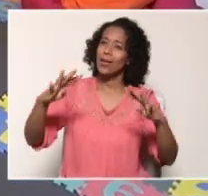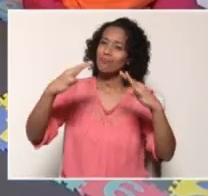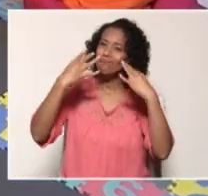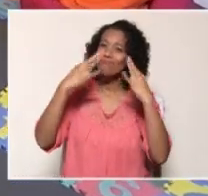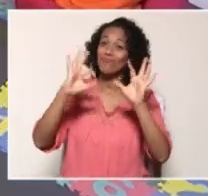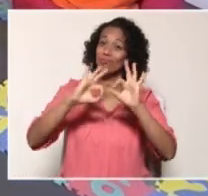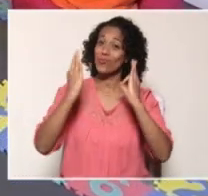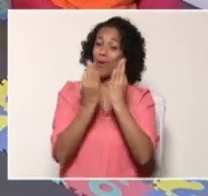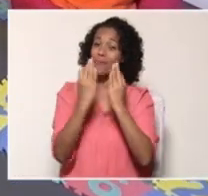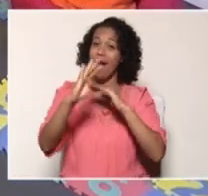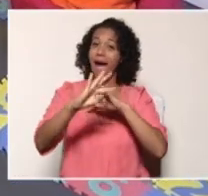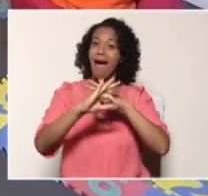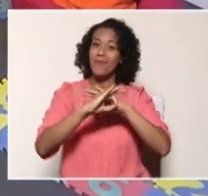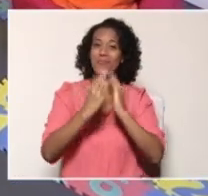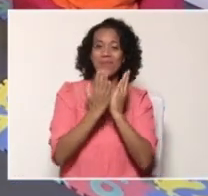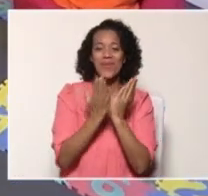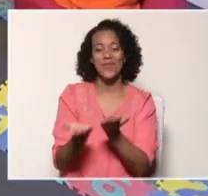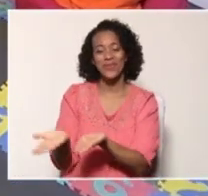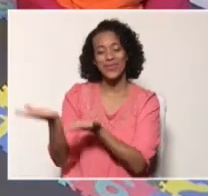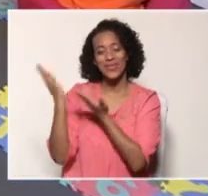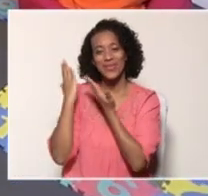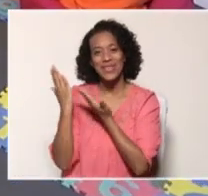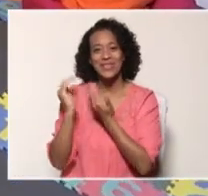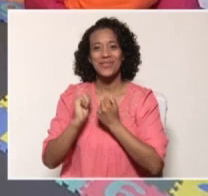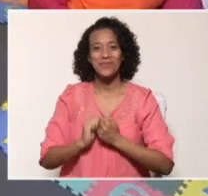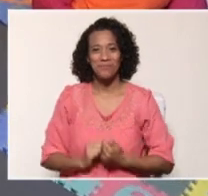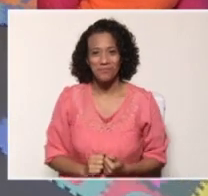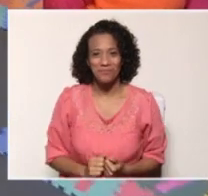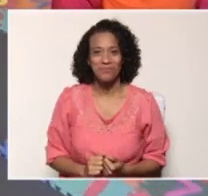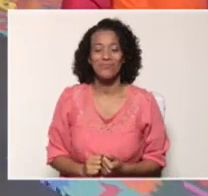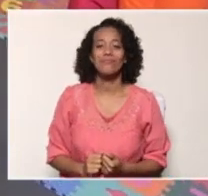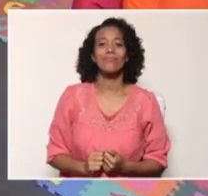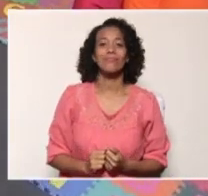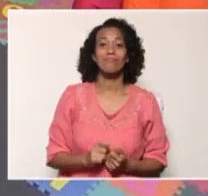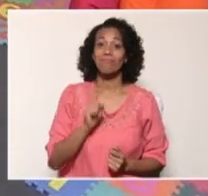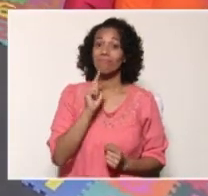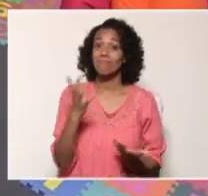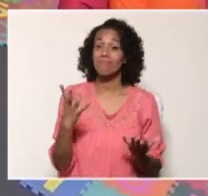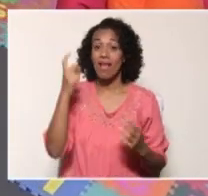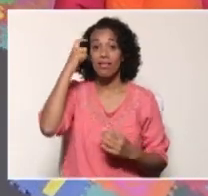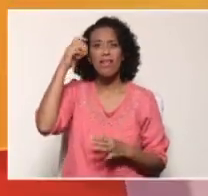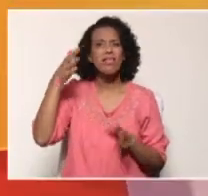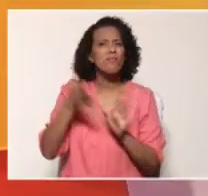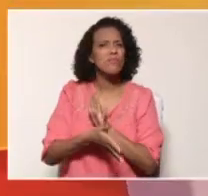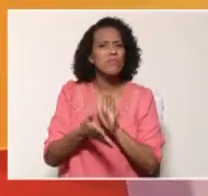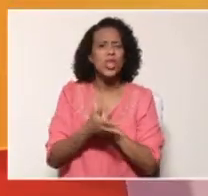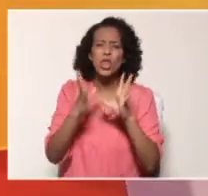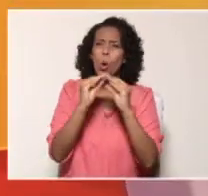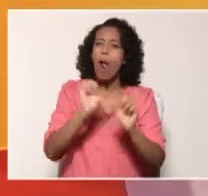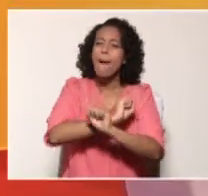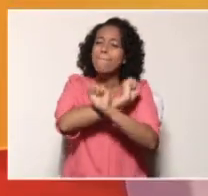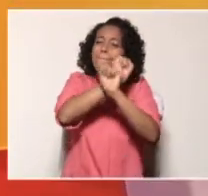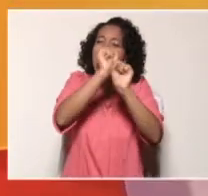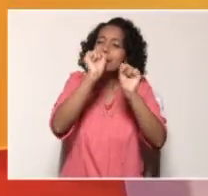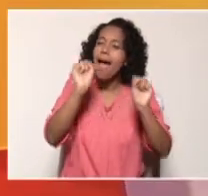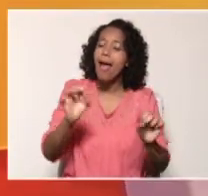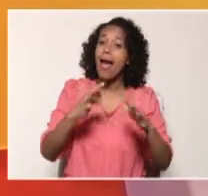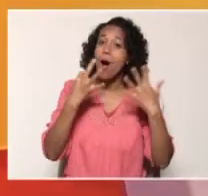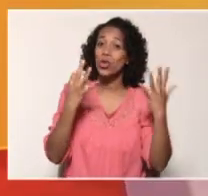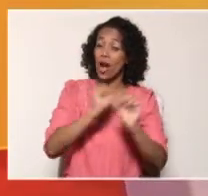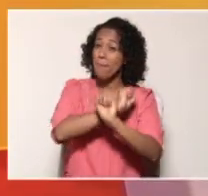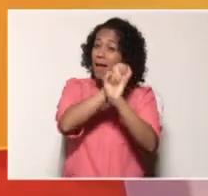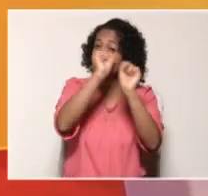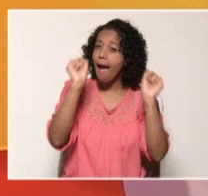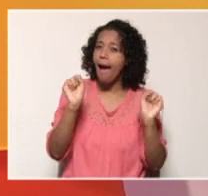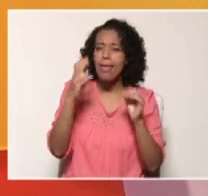de este, tu programa, Cada Familia, Una Escuela. El día de hoy, como todas las mañanas,